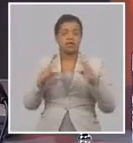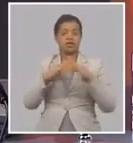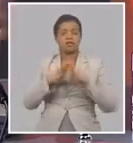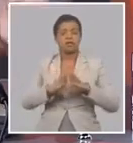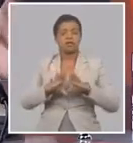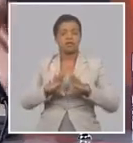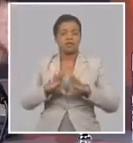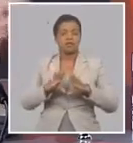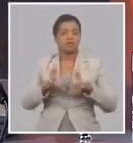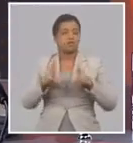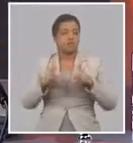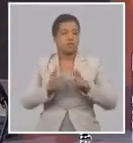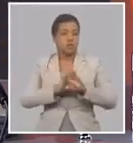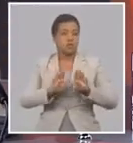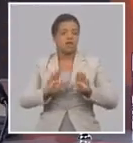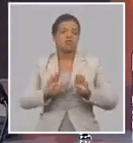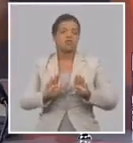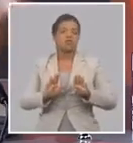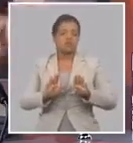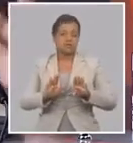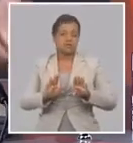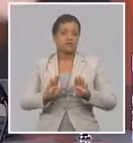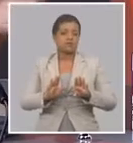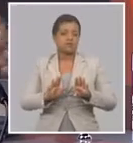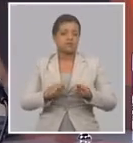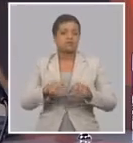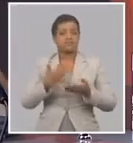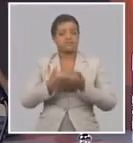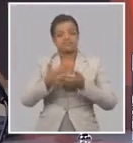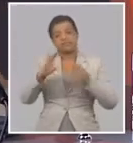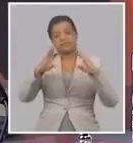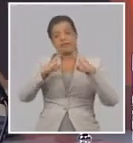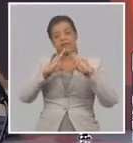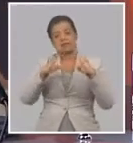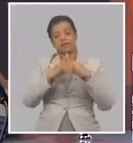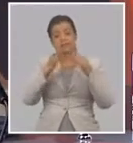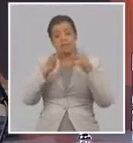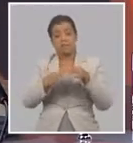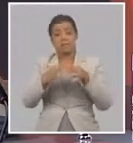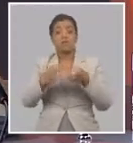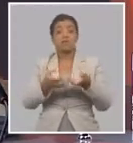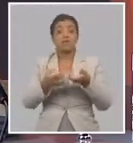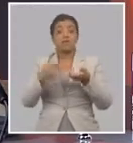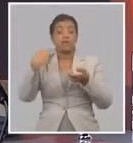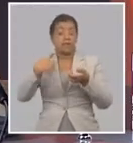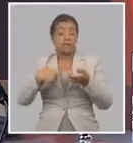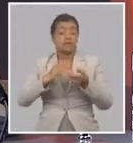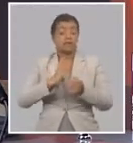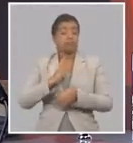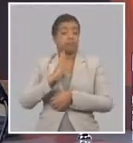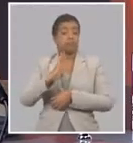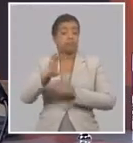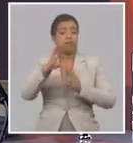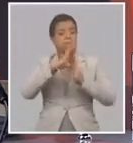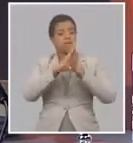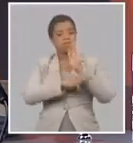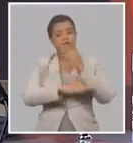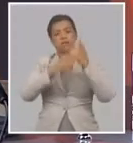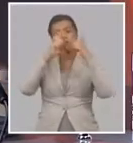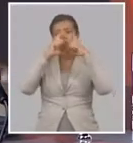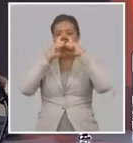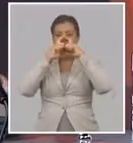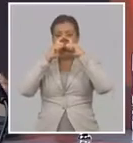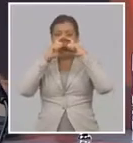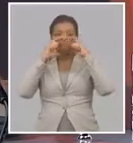supuesto dentro de todo ese de ese clima como tal de aislamiento respetar las normas